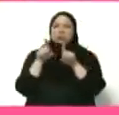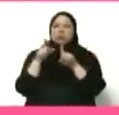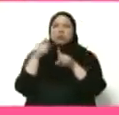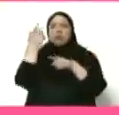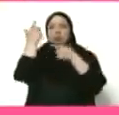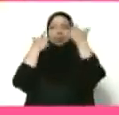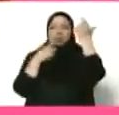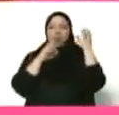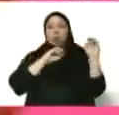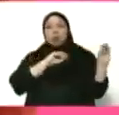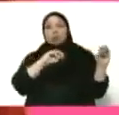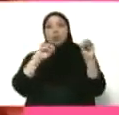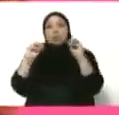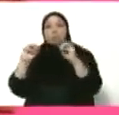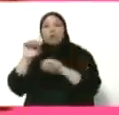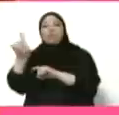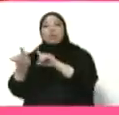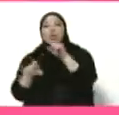Chávez llamó a referéndum